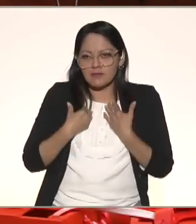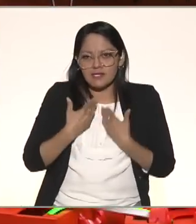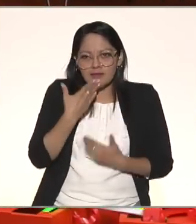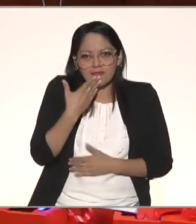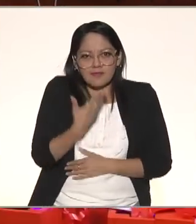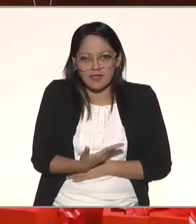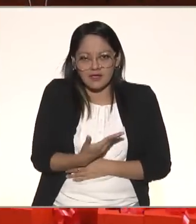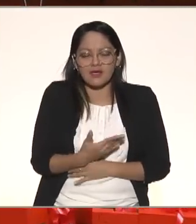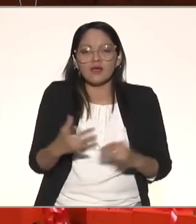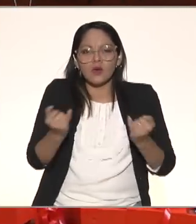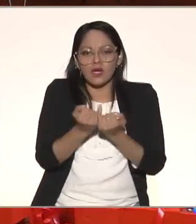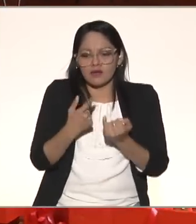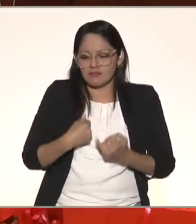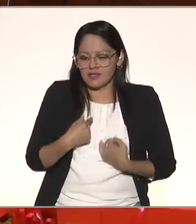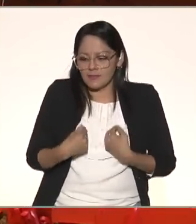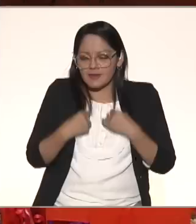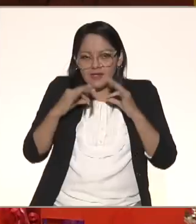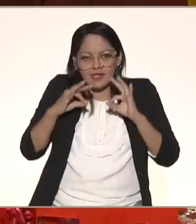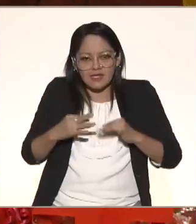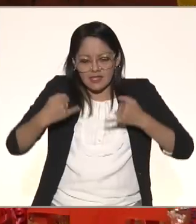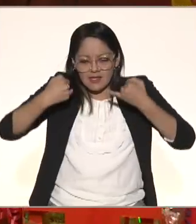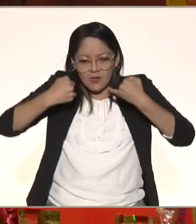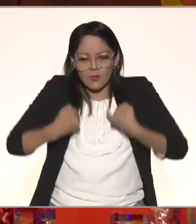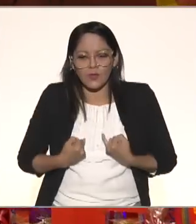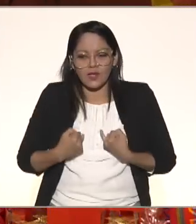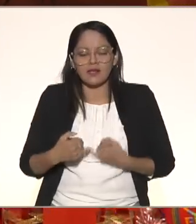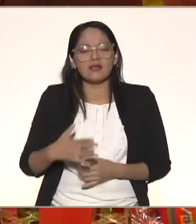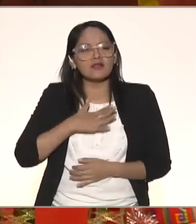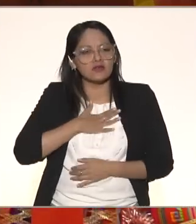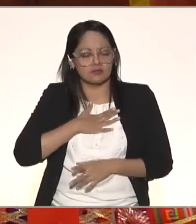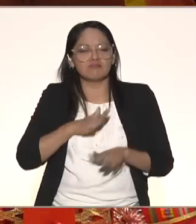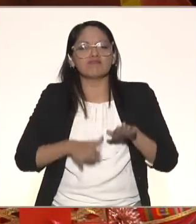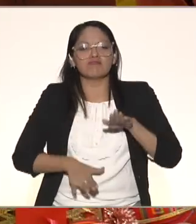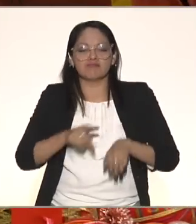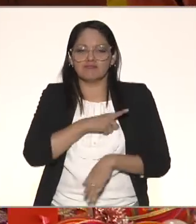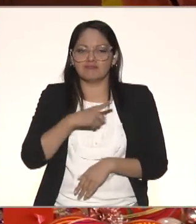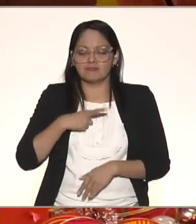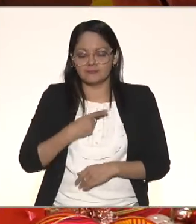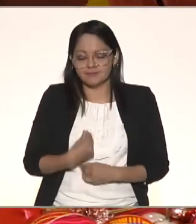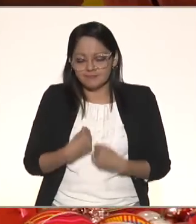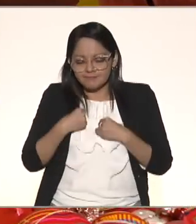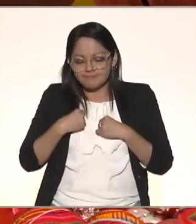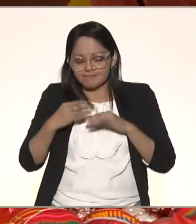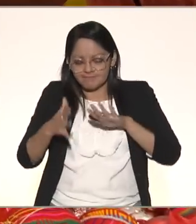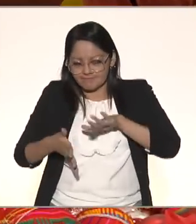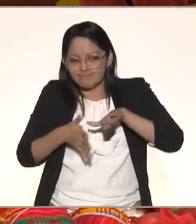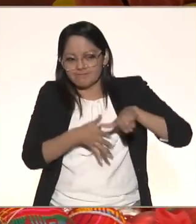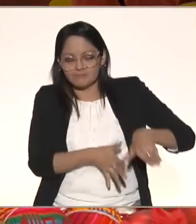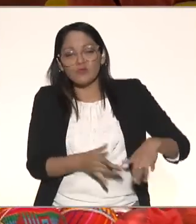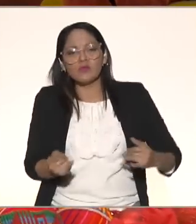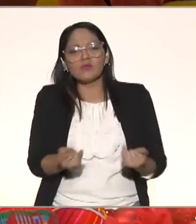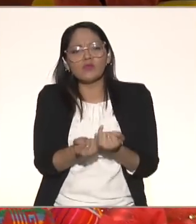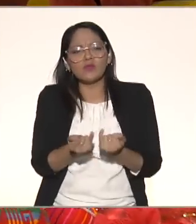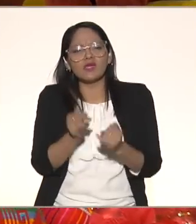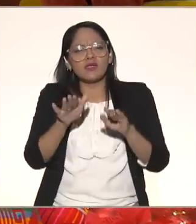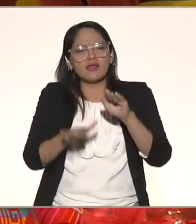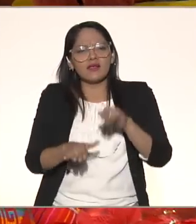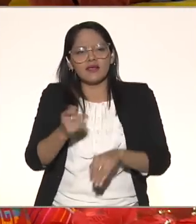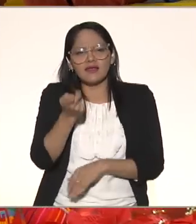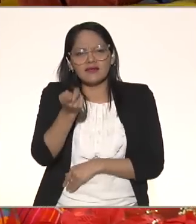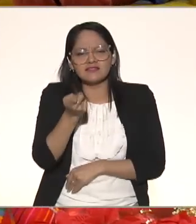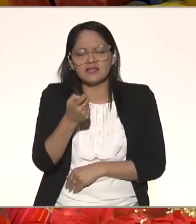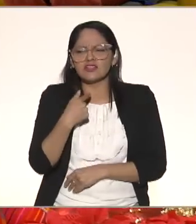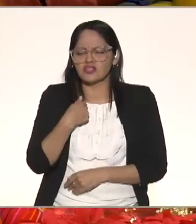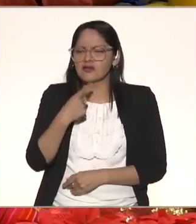pegue, pues a mi integridad como individuo, yo a veces tengo que ceder. Pero también en esa negociación, pues implica,